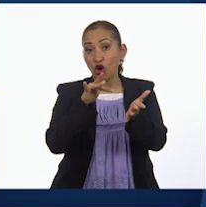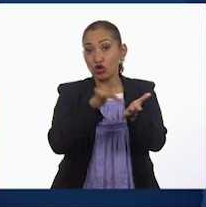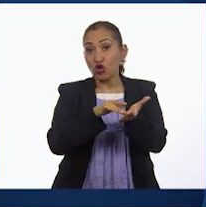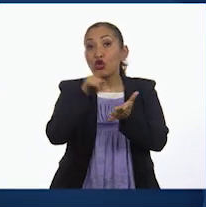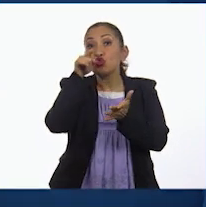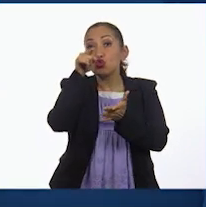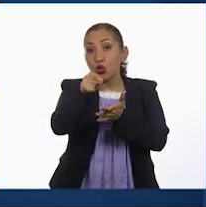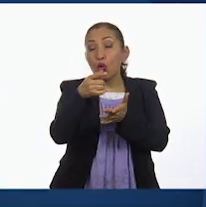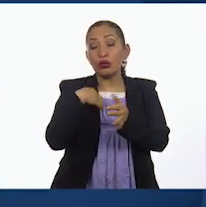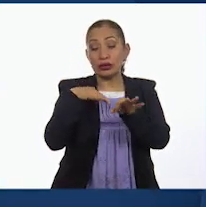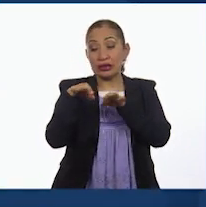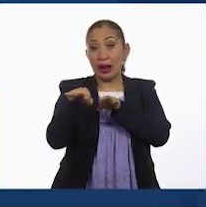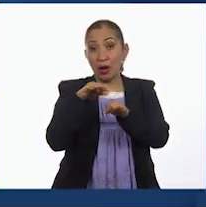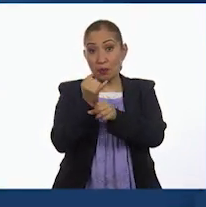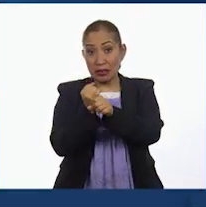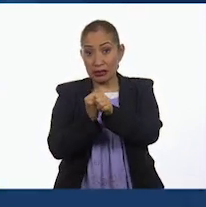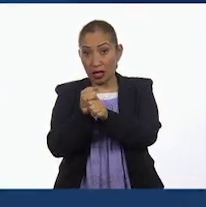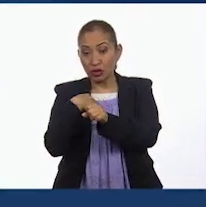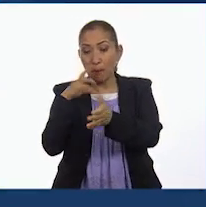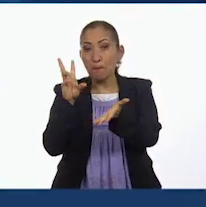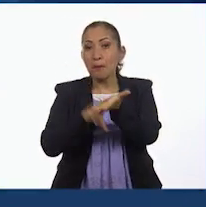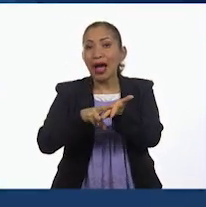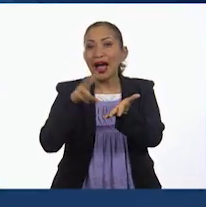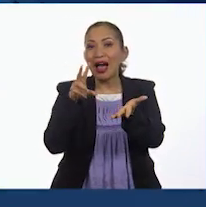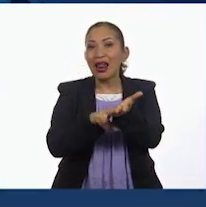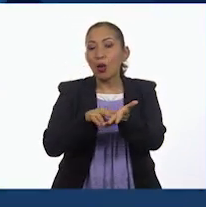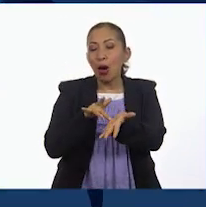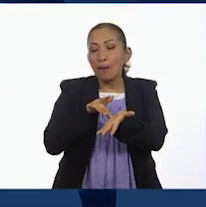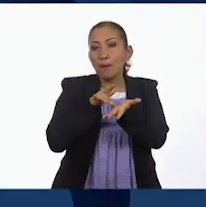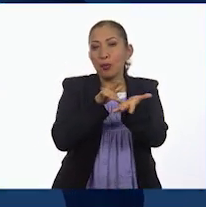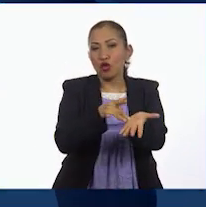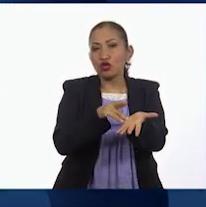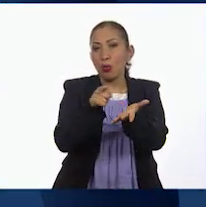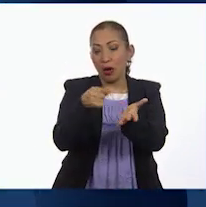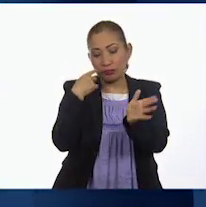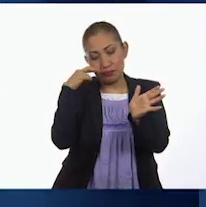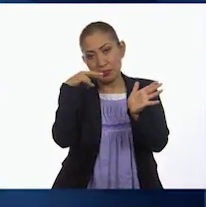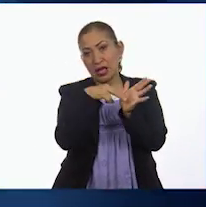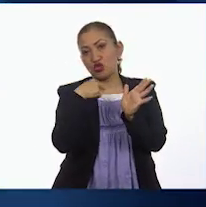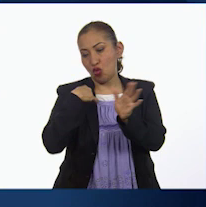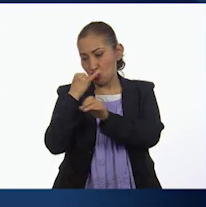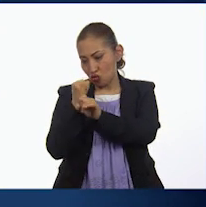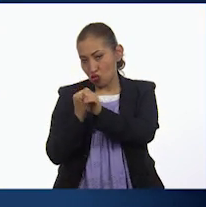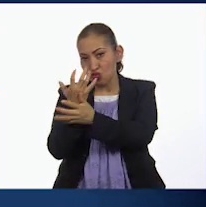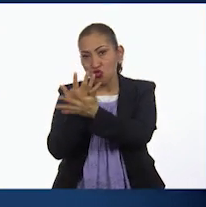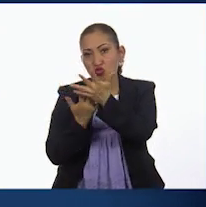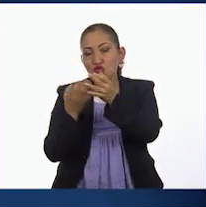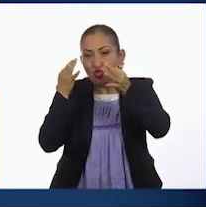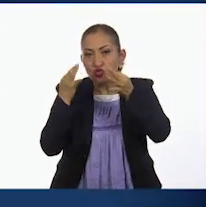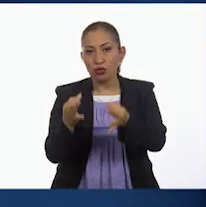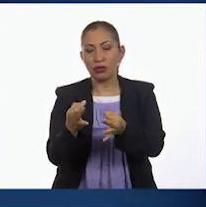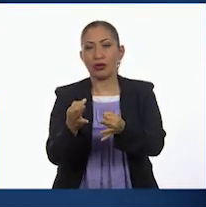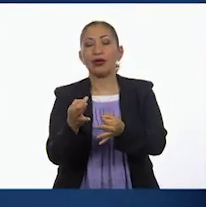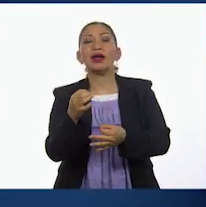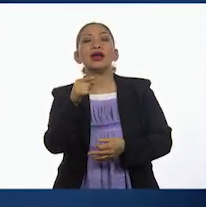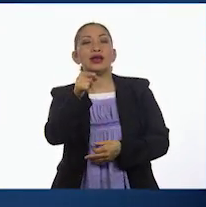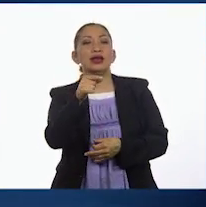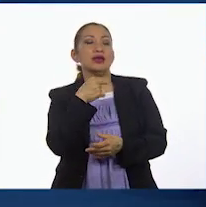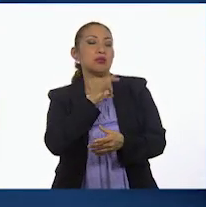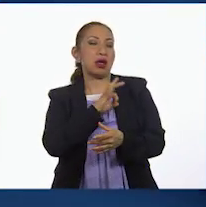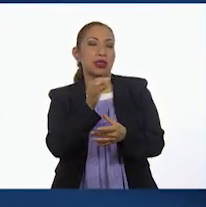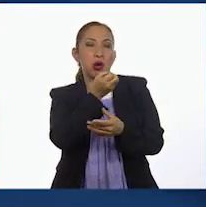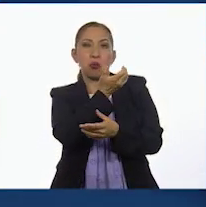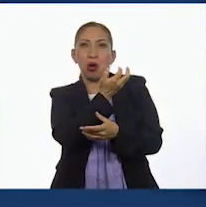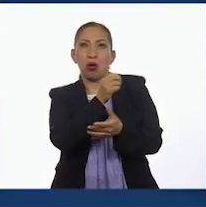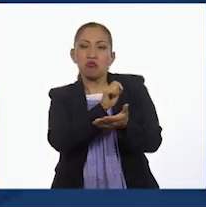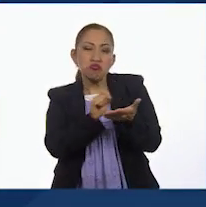que contó el trabajo. Entonces, aquí nosotros podemos saber muchas cosas de nuestra localidad, las podríamos de manera